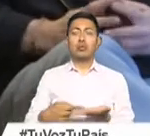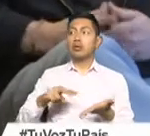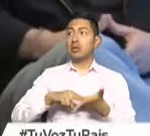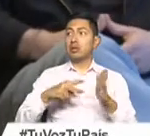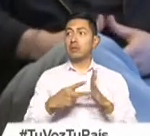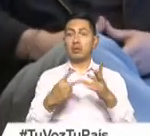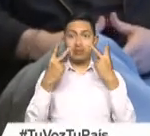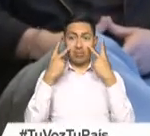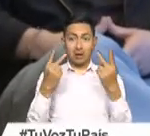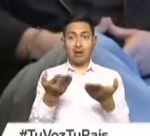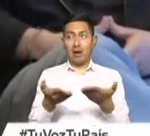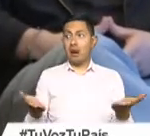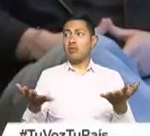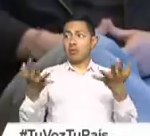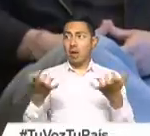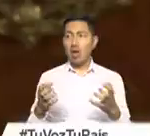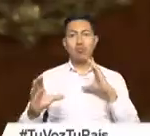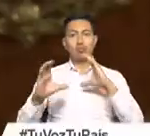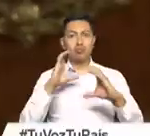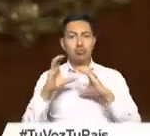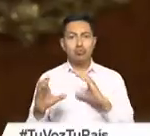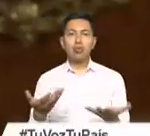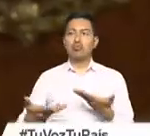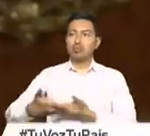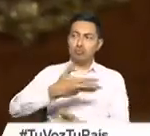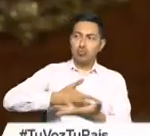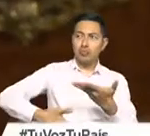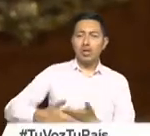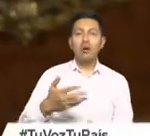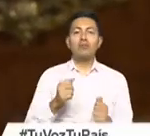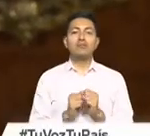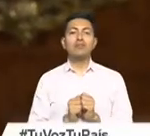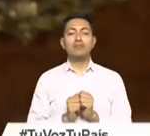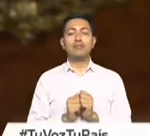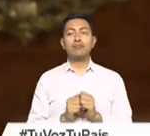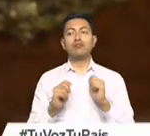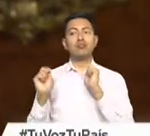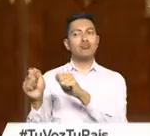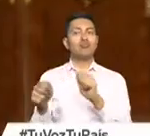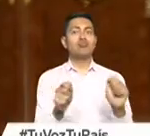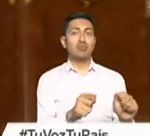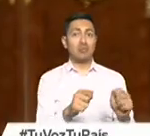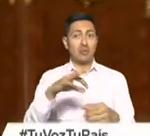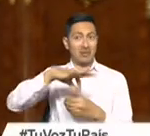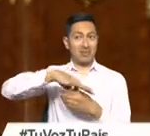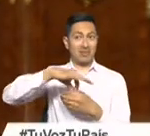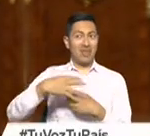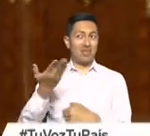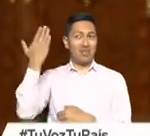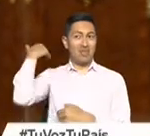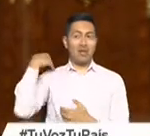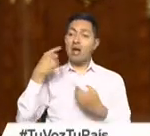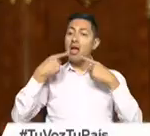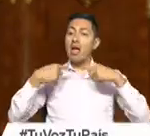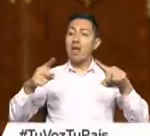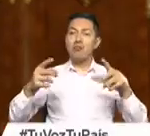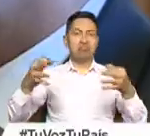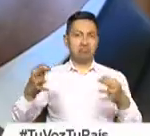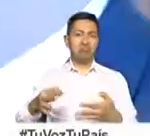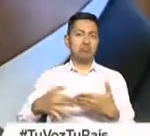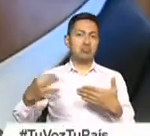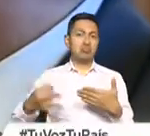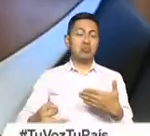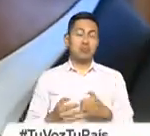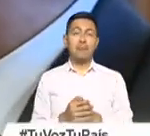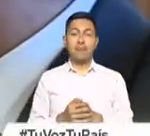disposición de conversar con todas las tiendas políticas, como anunció en la campaña electoral. Patricio Zambrano, presidente del Partido